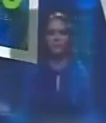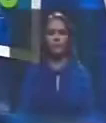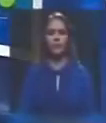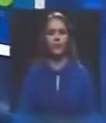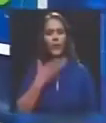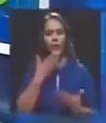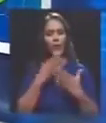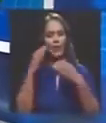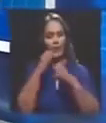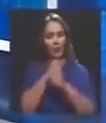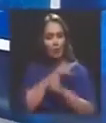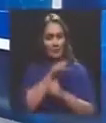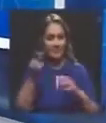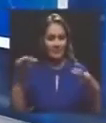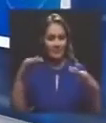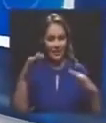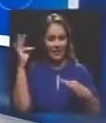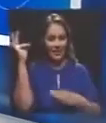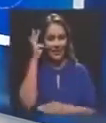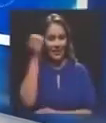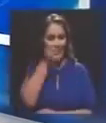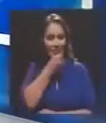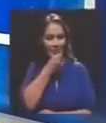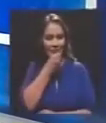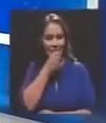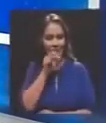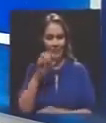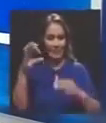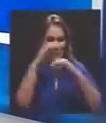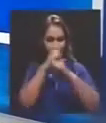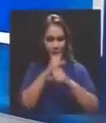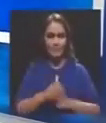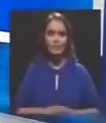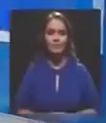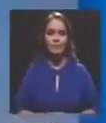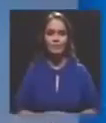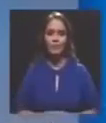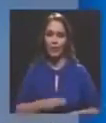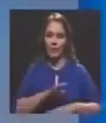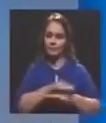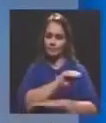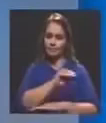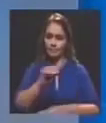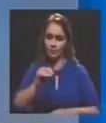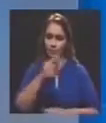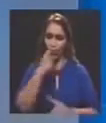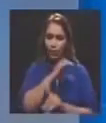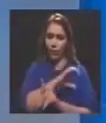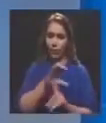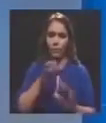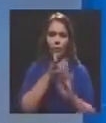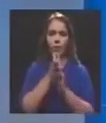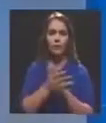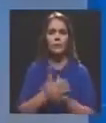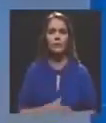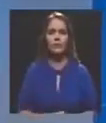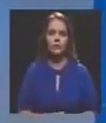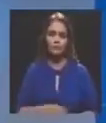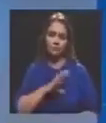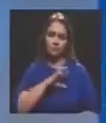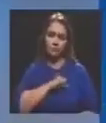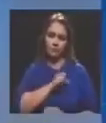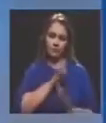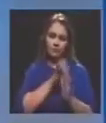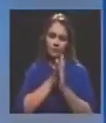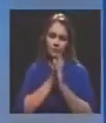noches, bienvenidos a la sección más entretenida de Teleantioquia Noticias, Última Emisión. Comenzamos nuestra sección del entretenimiento con noticias tristes para el